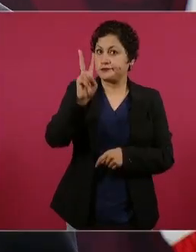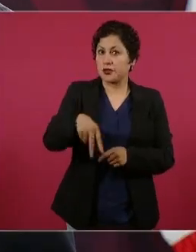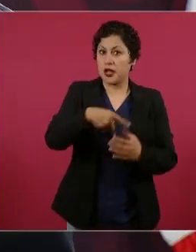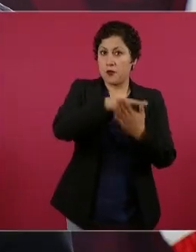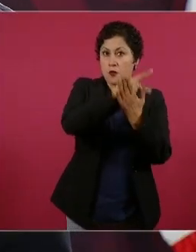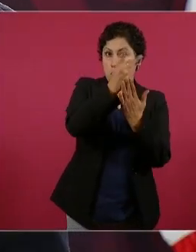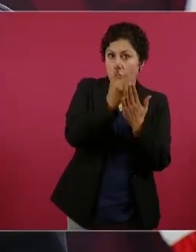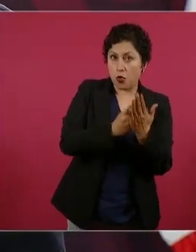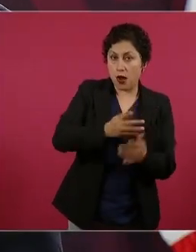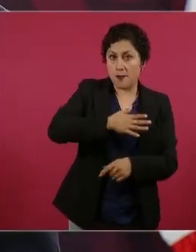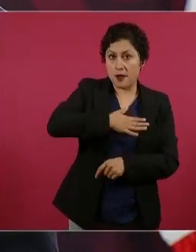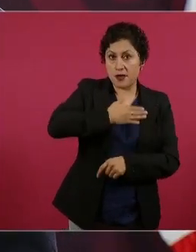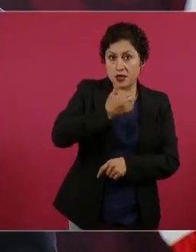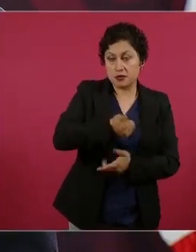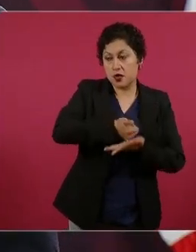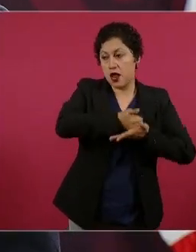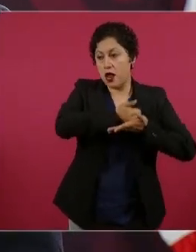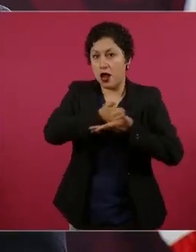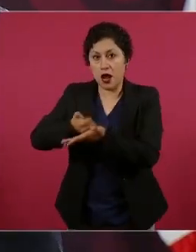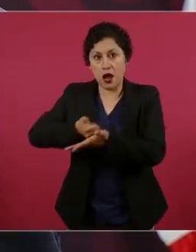bienestar